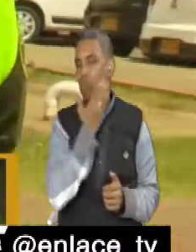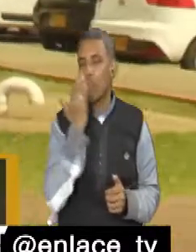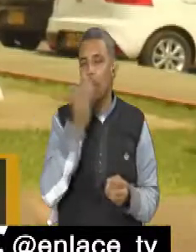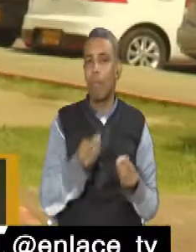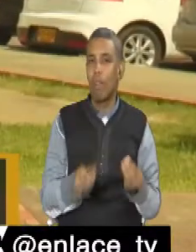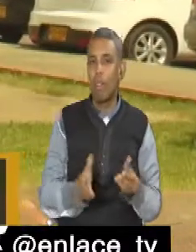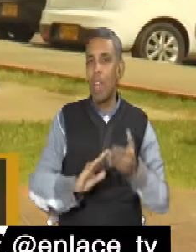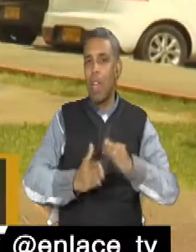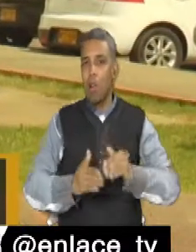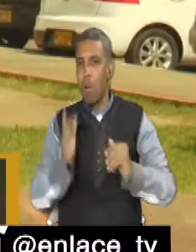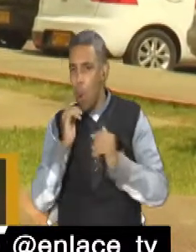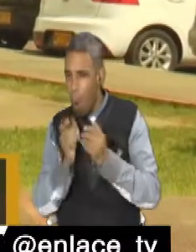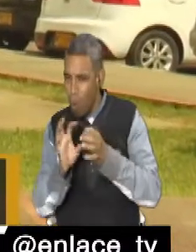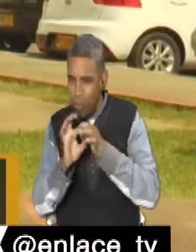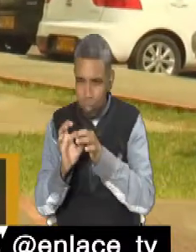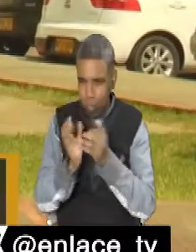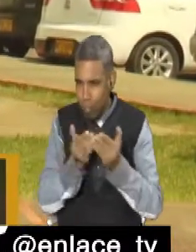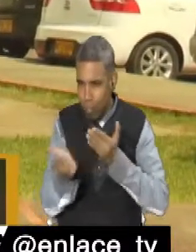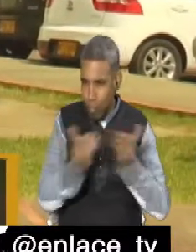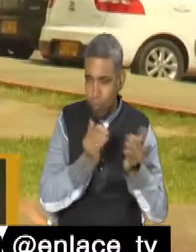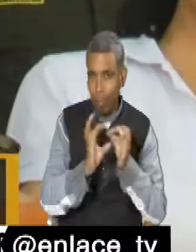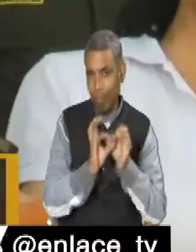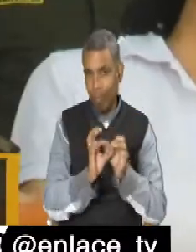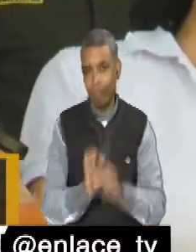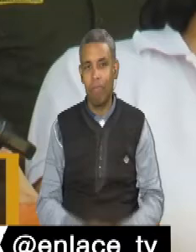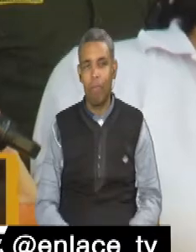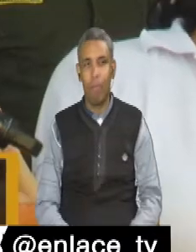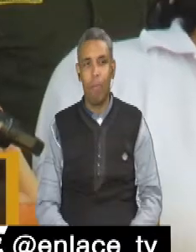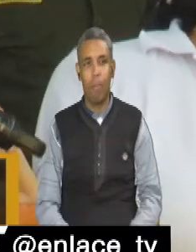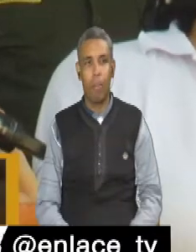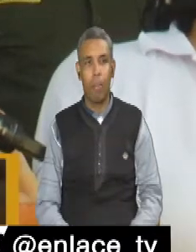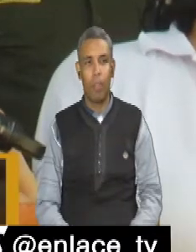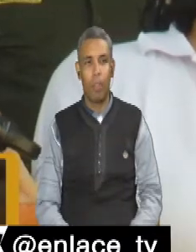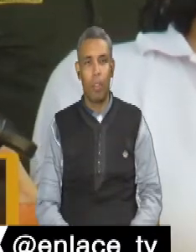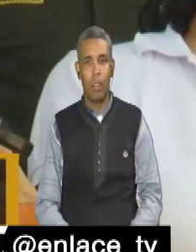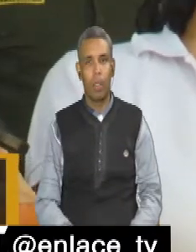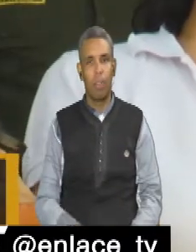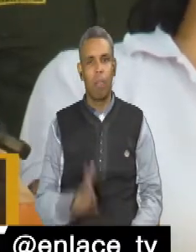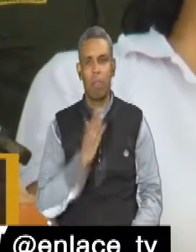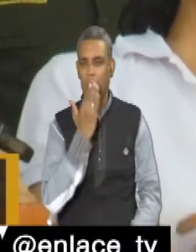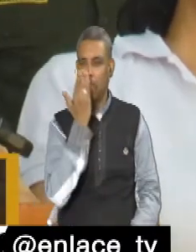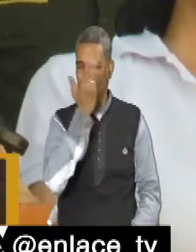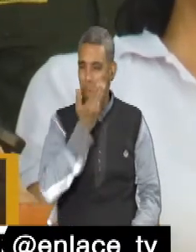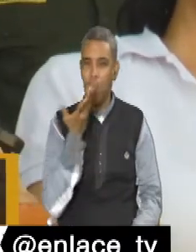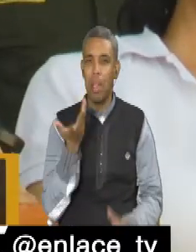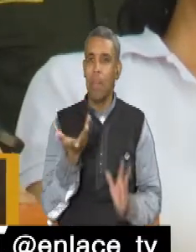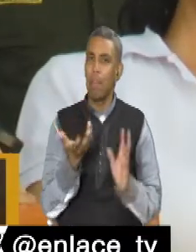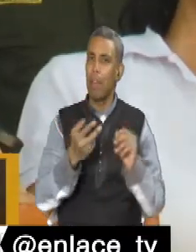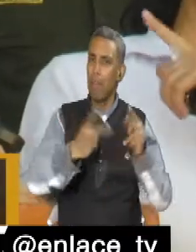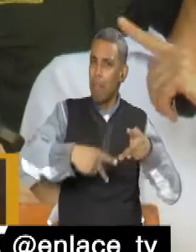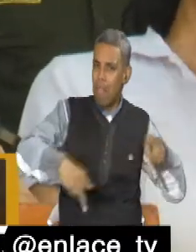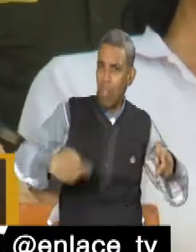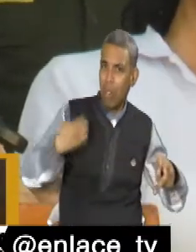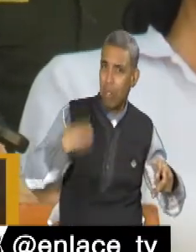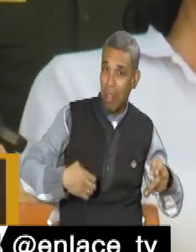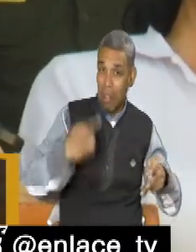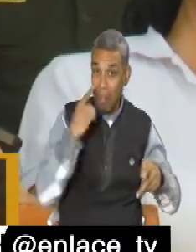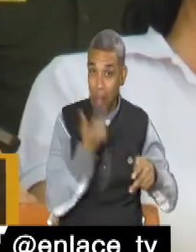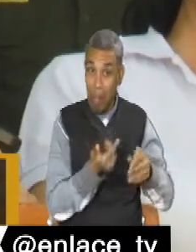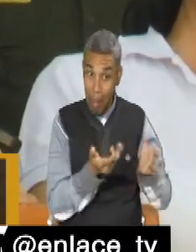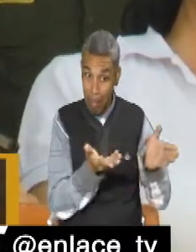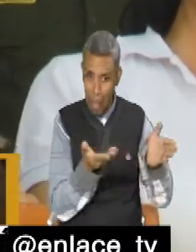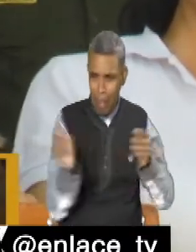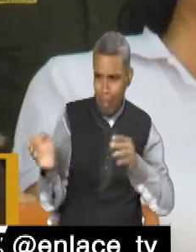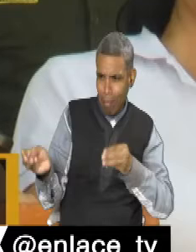comunidad y construir lazos de colaboración. El objetivo de la actividad es fortalecer la percepción e imagen de la Policía